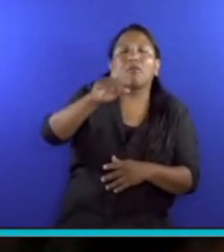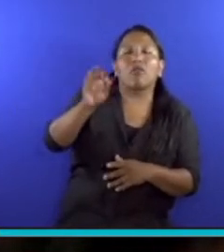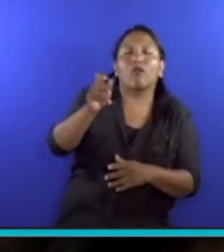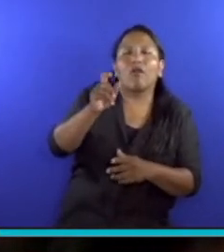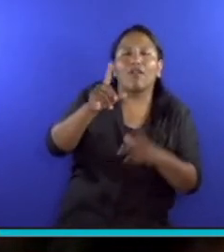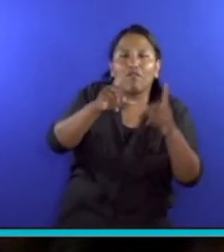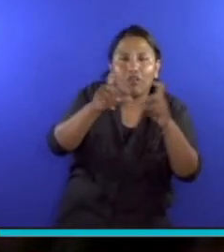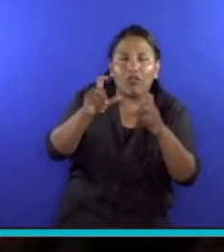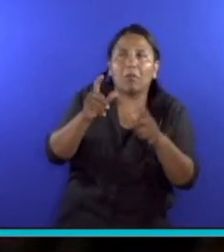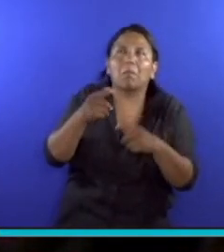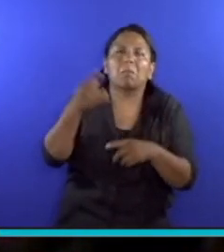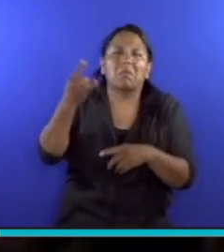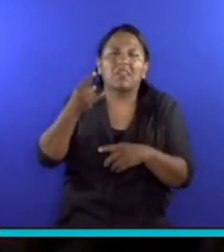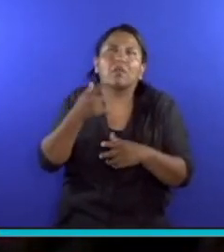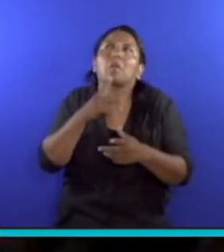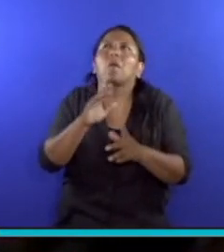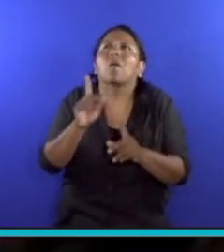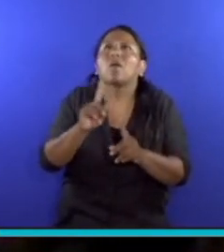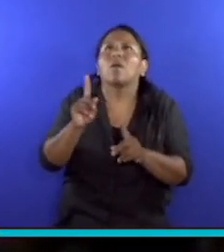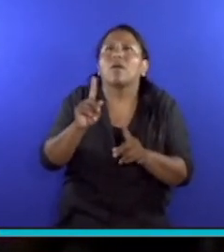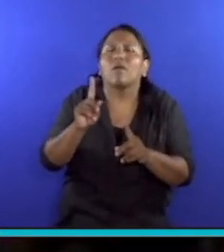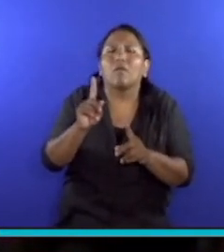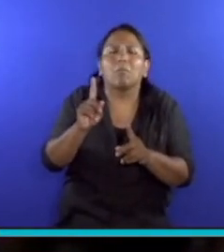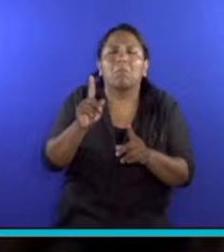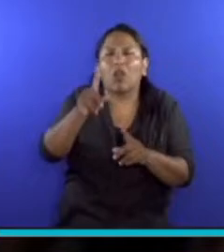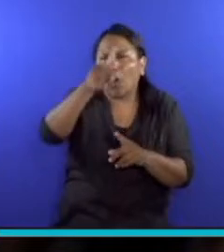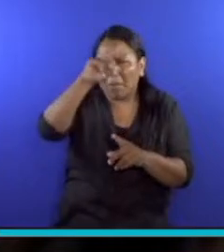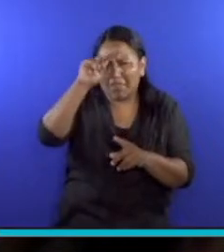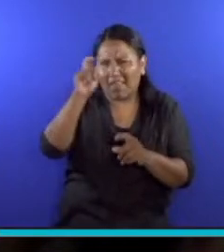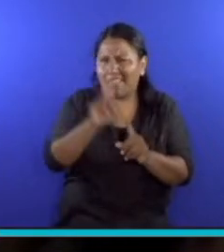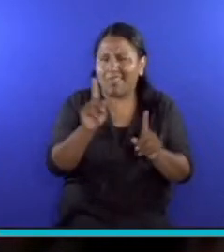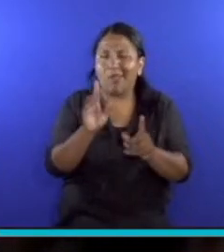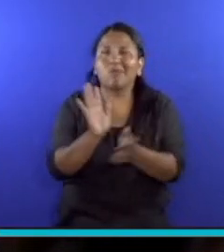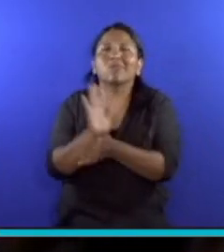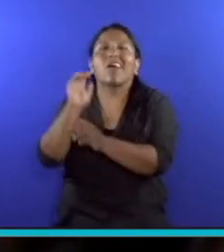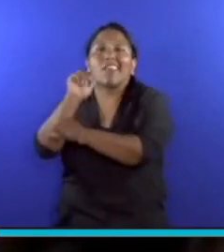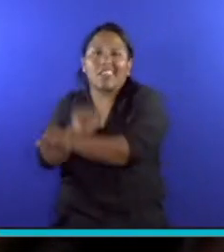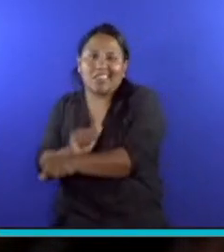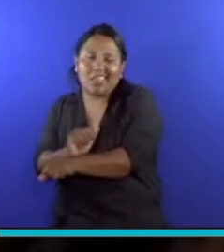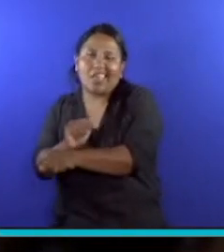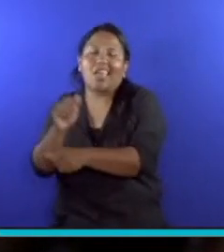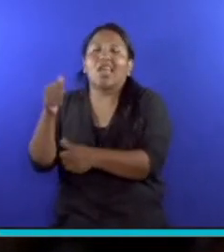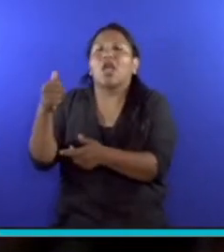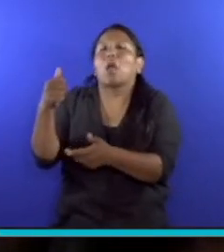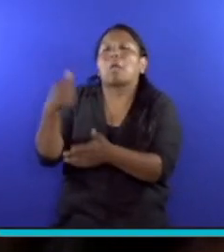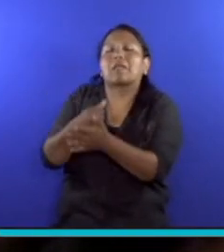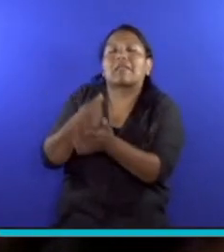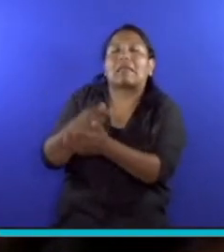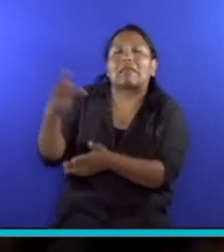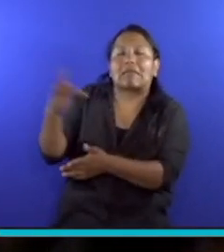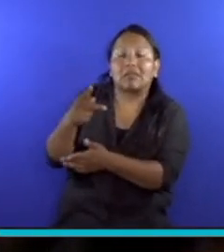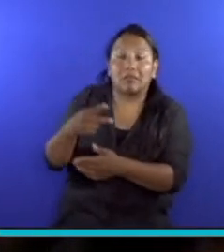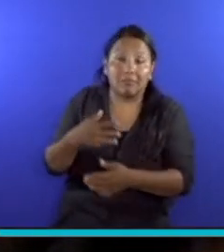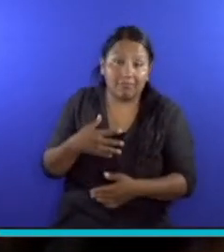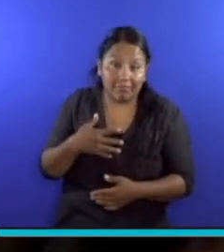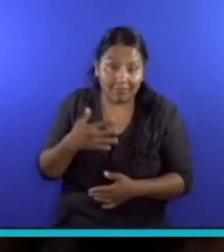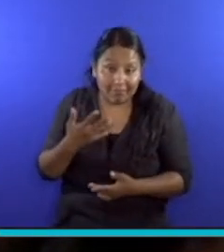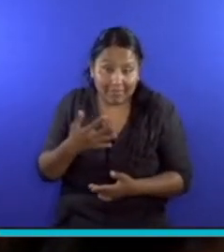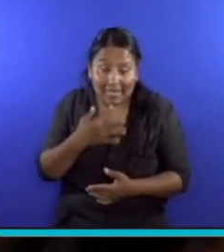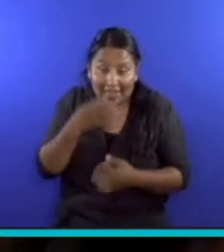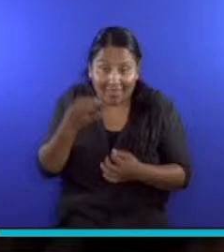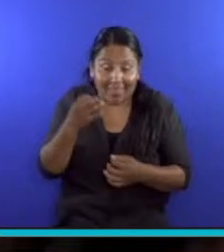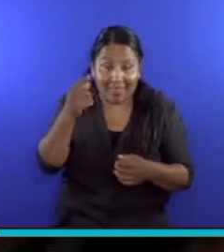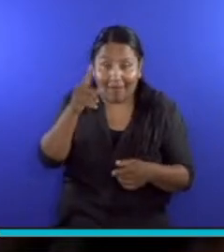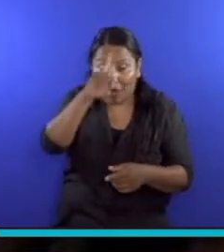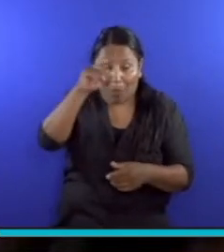no estaba en el hospital, sino que estaba detenido y que era un militante kirchnerista cuando estaba peleando por su vida en un